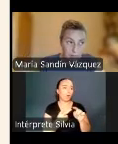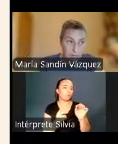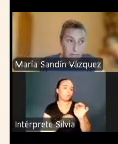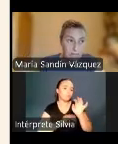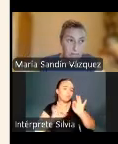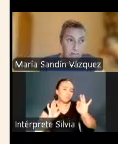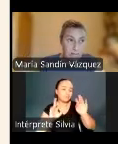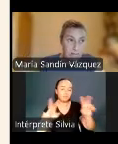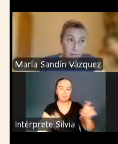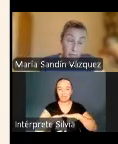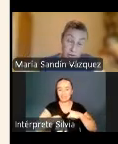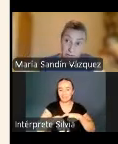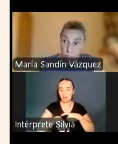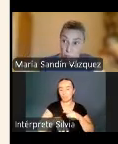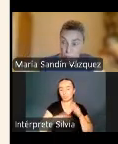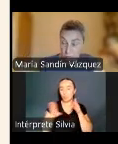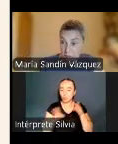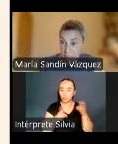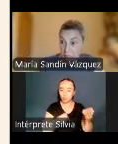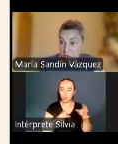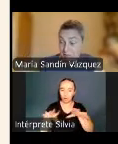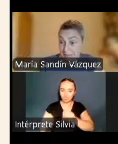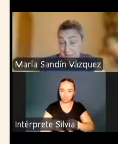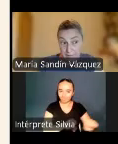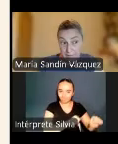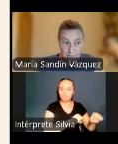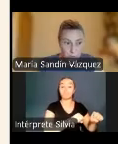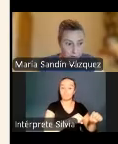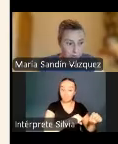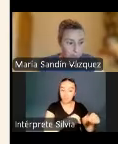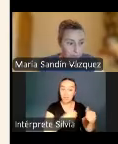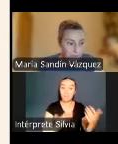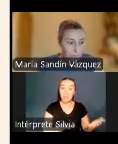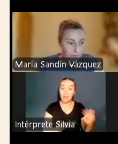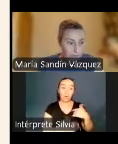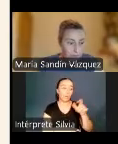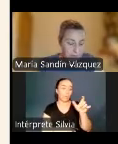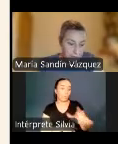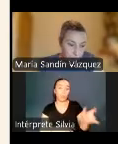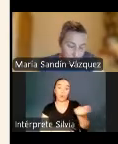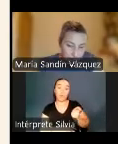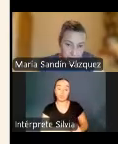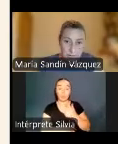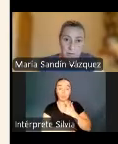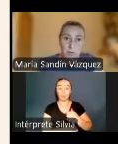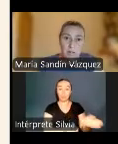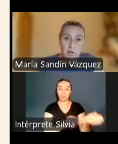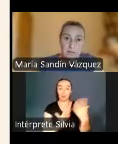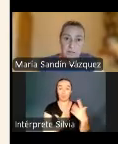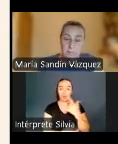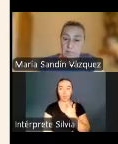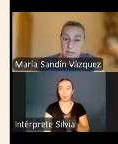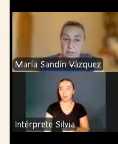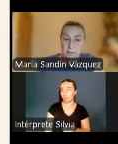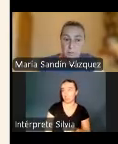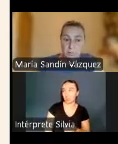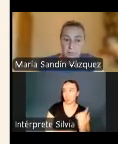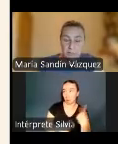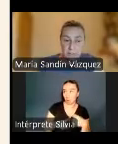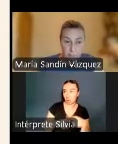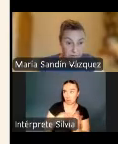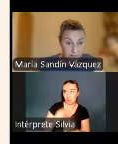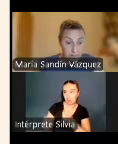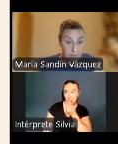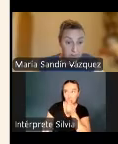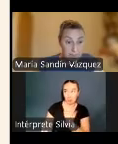consulta, pero el tema de conseguir discursos de profesionales que te están diciendo pues que no se están haciendo las cosas tan bien